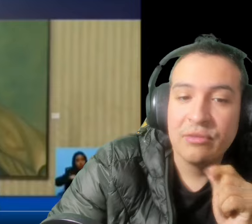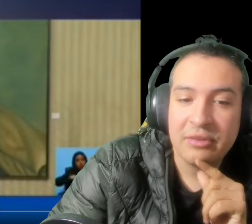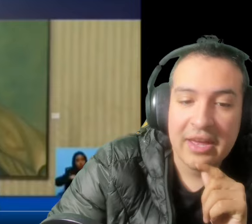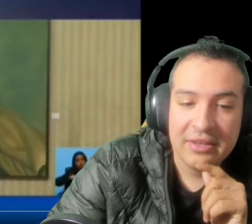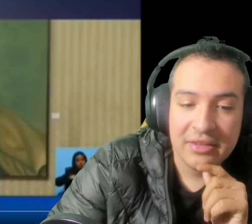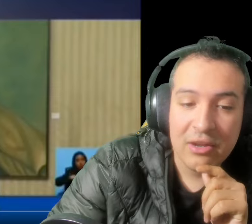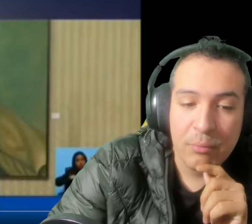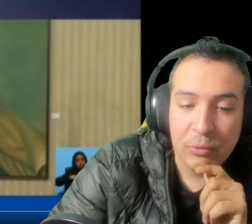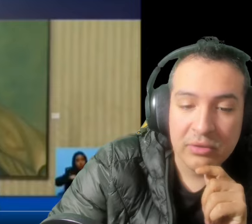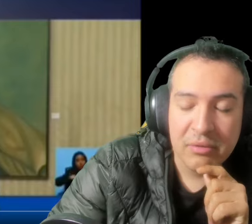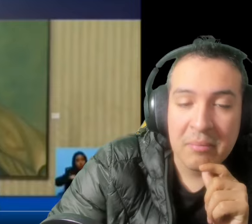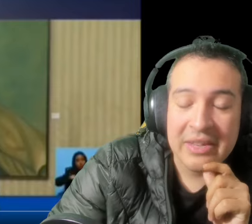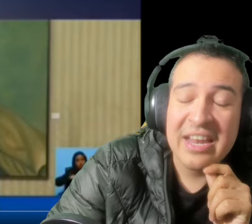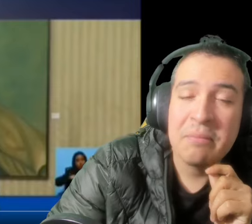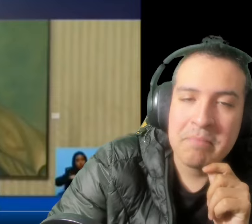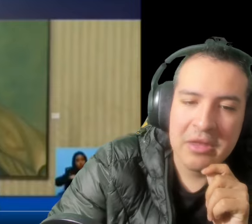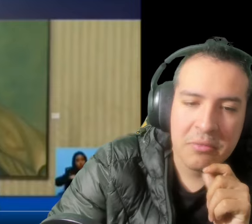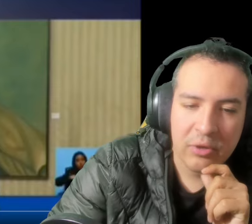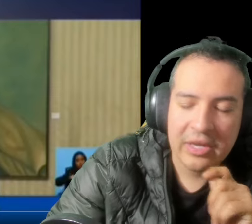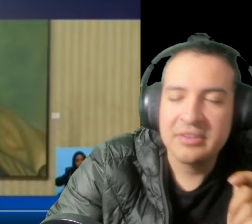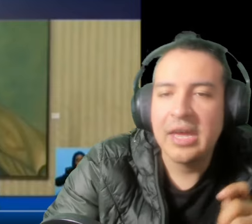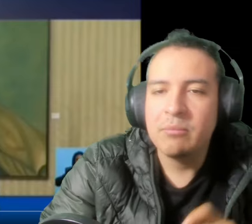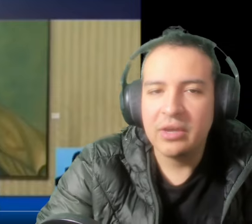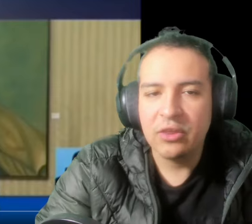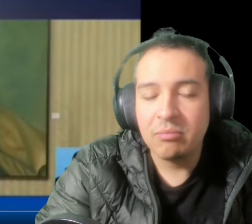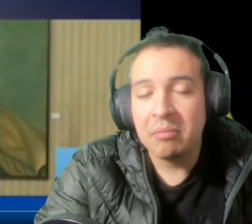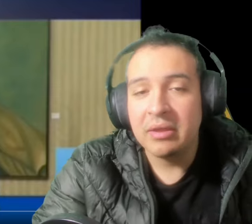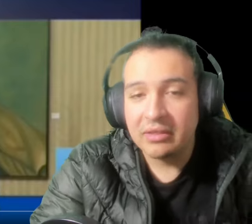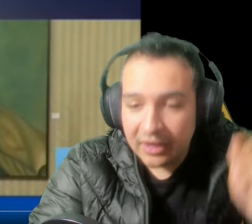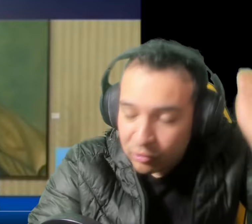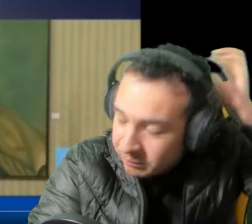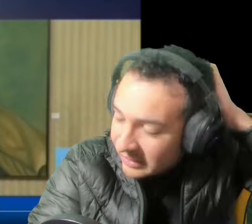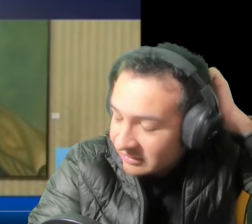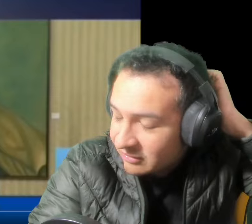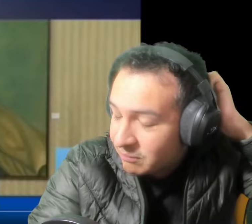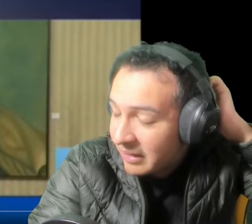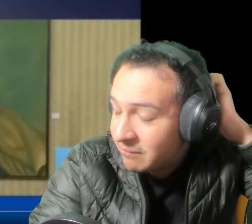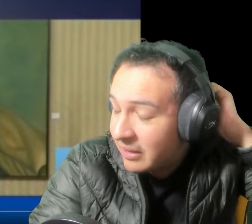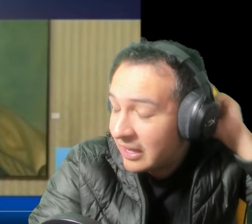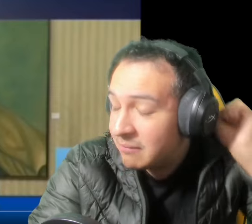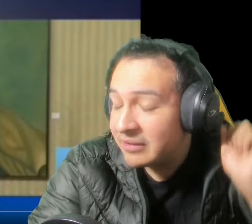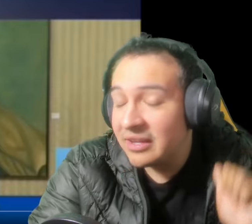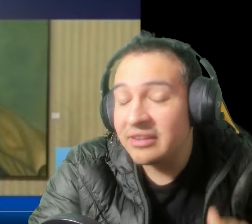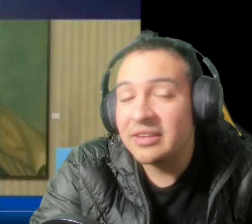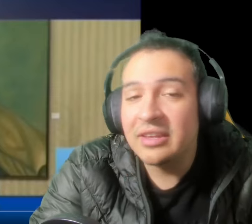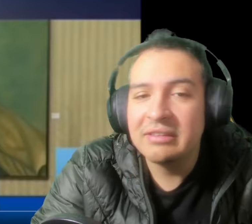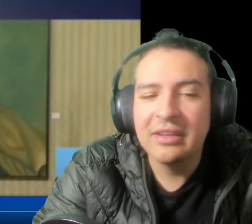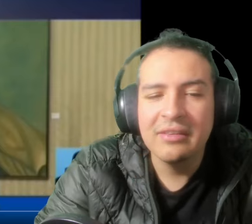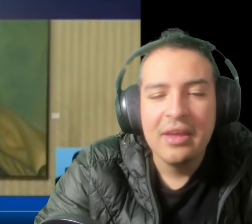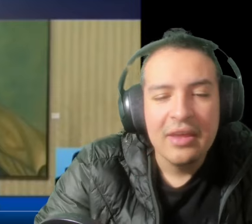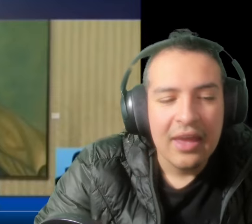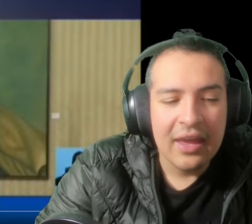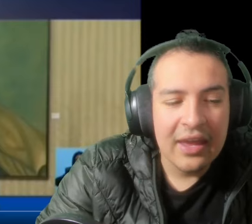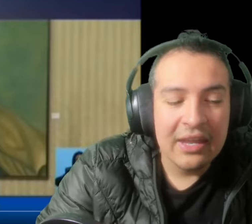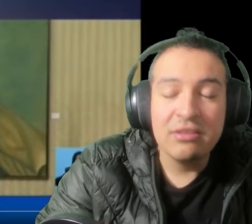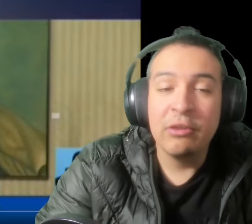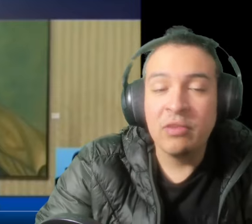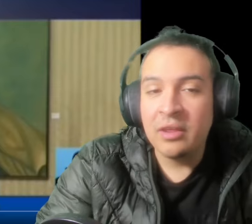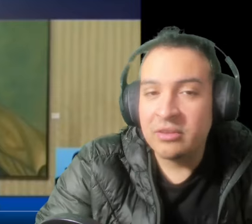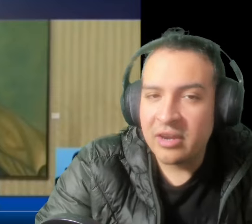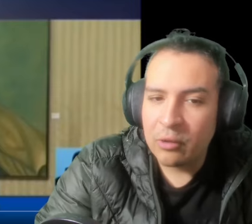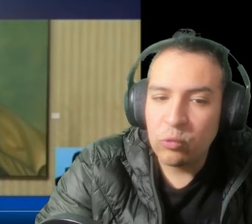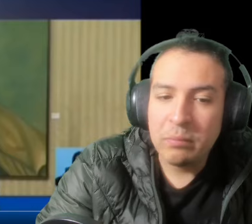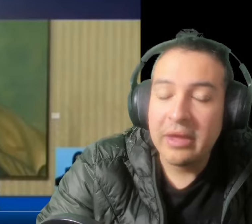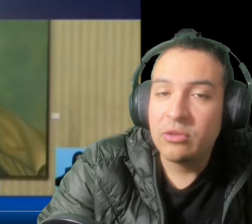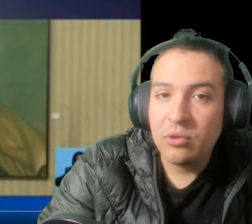las redes sociales Quién lo produce Obviamente el Imperio porque ya sabemos que normalmente en los países bastante estatistas le